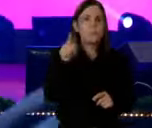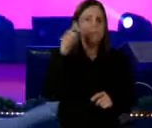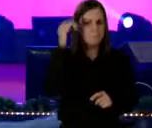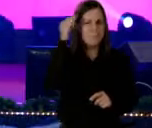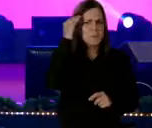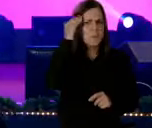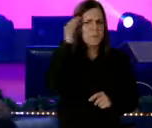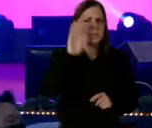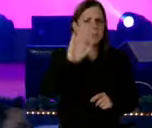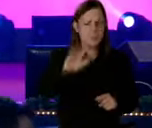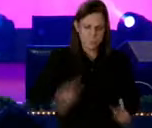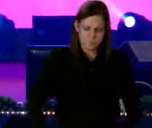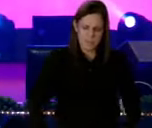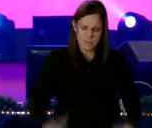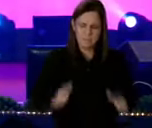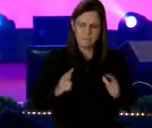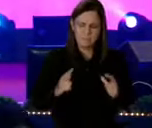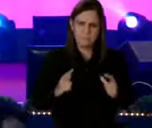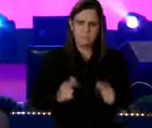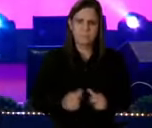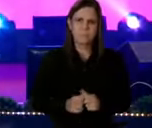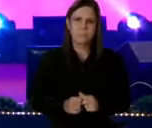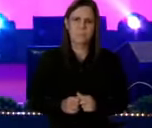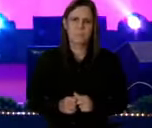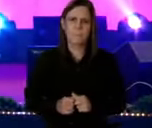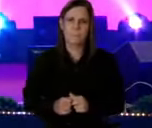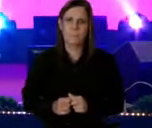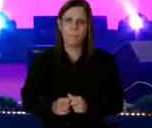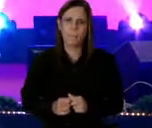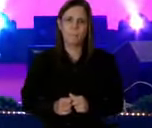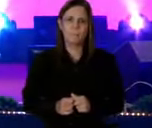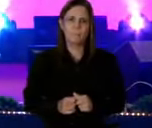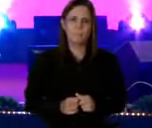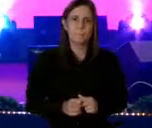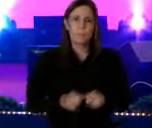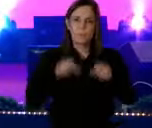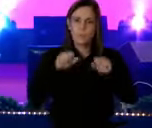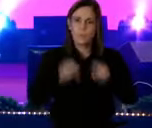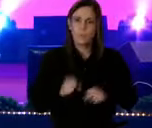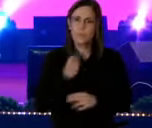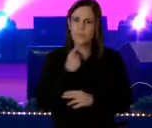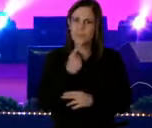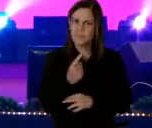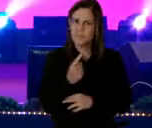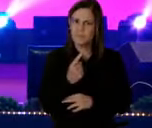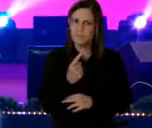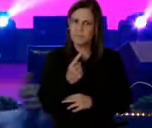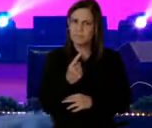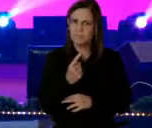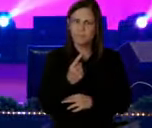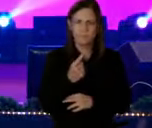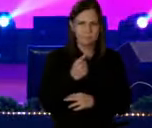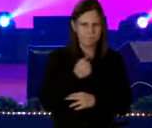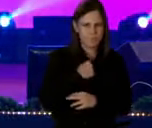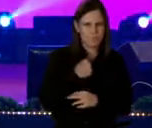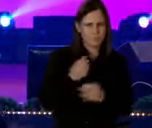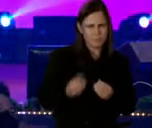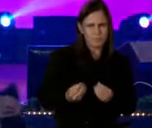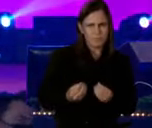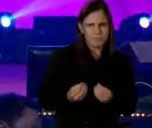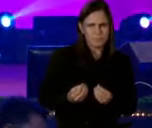mía, usted que conoce su vida, usted puede decir: ¿valdría yo la pena